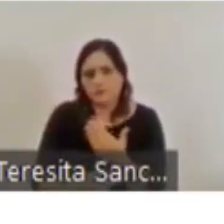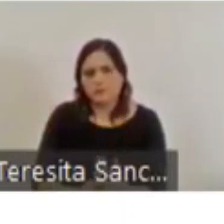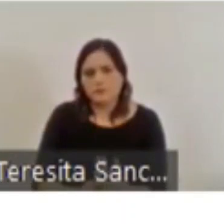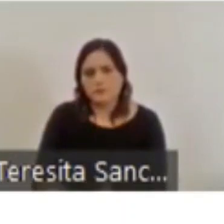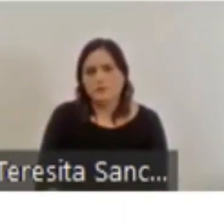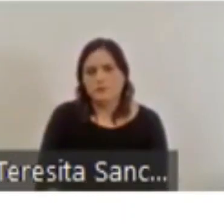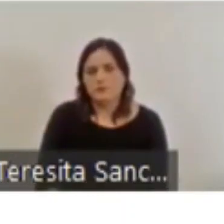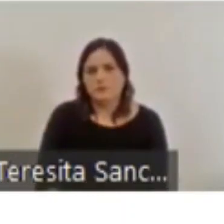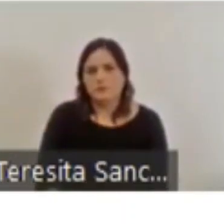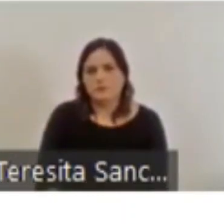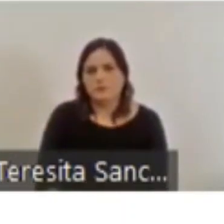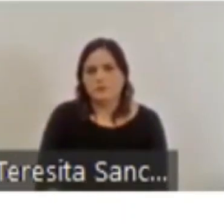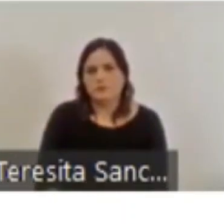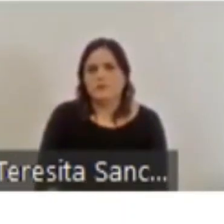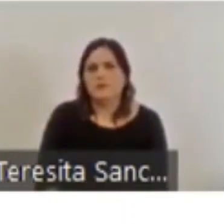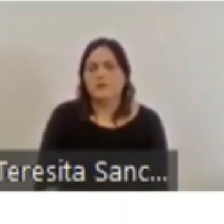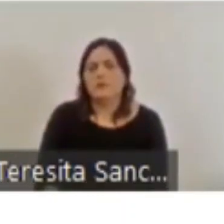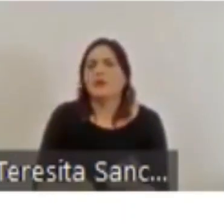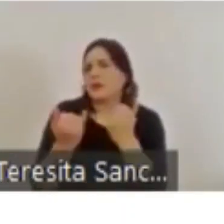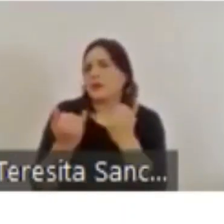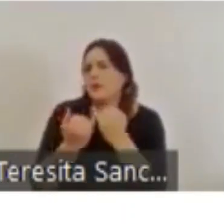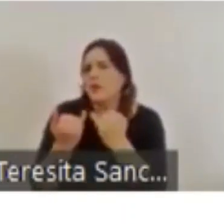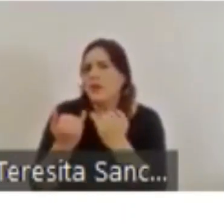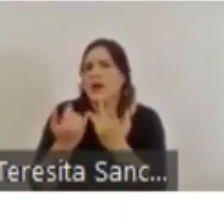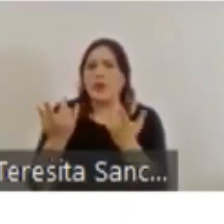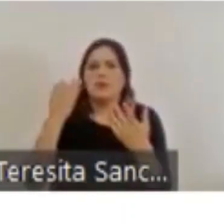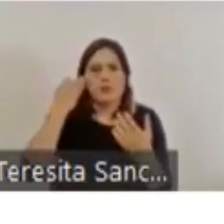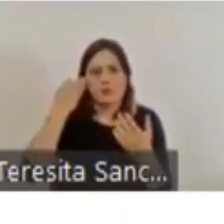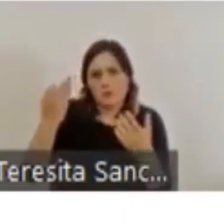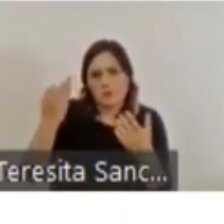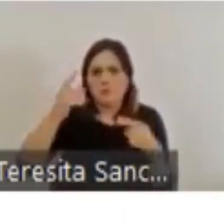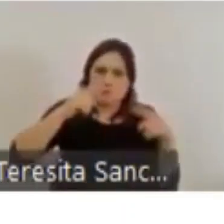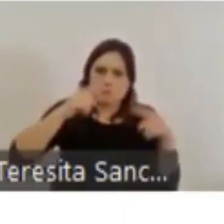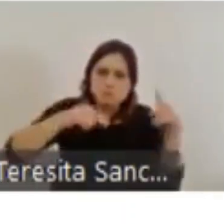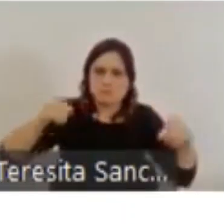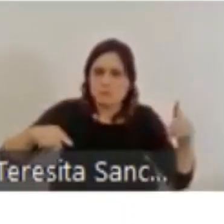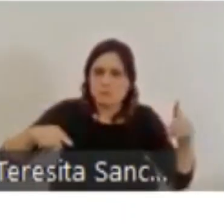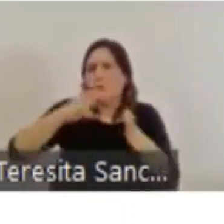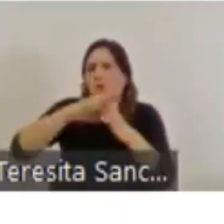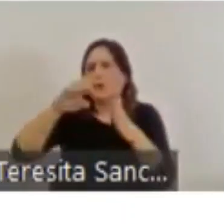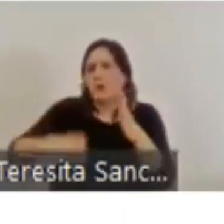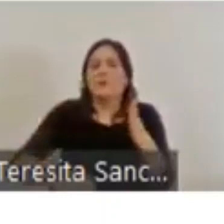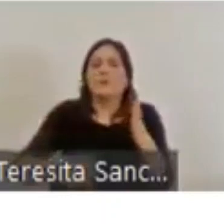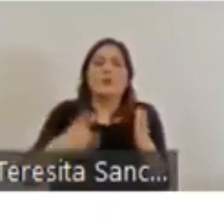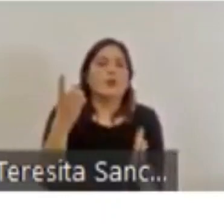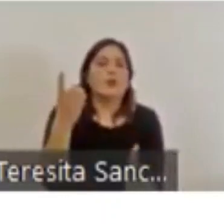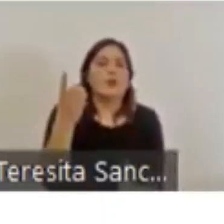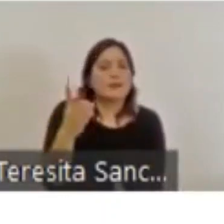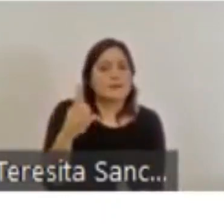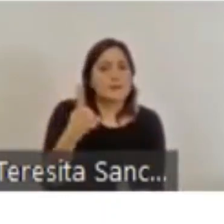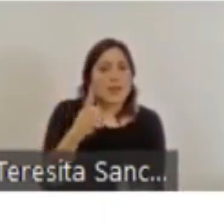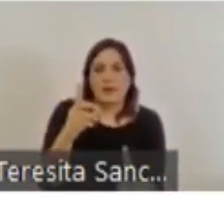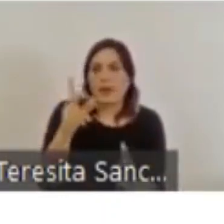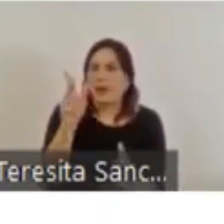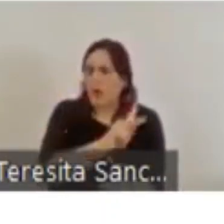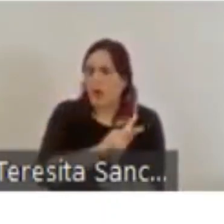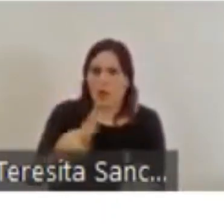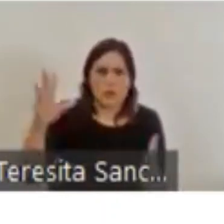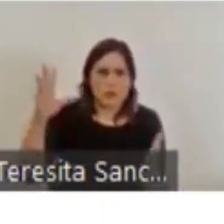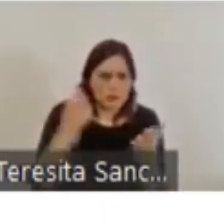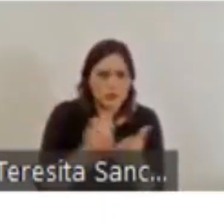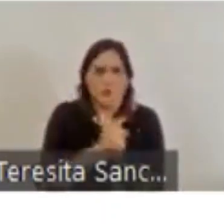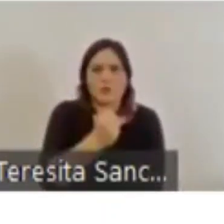que igual son de temporada, como en diciembre, en la temporada en la que todos compramos